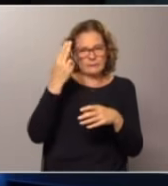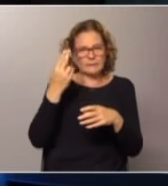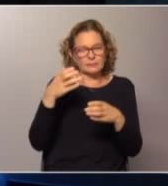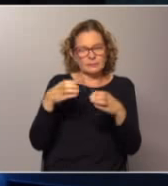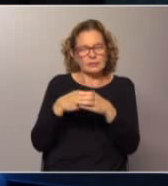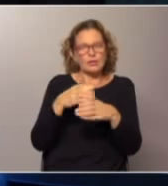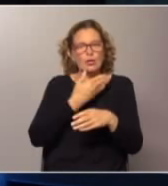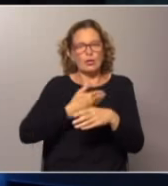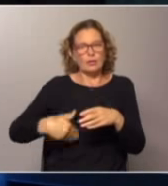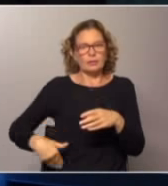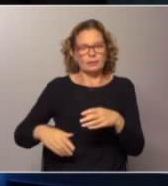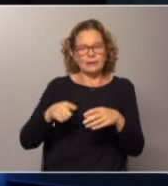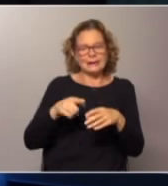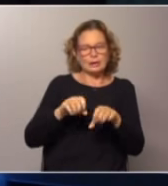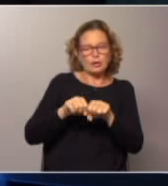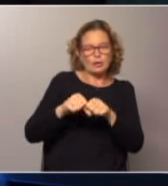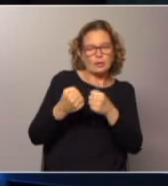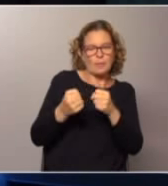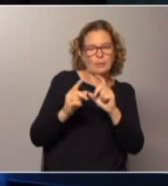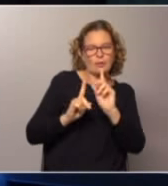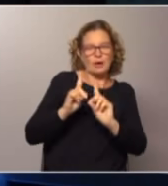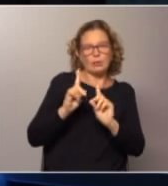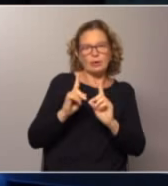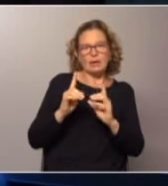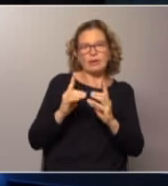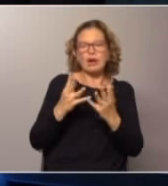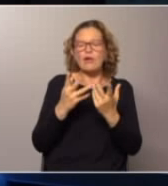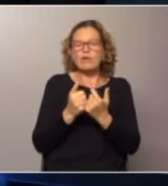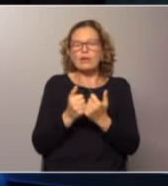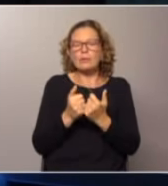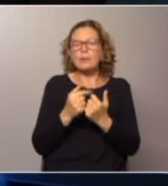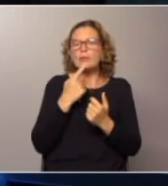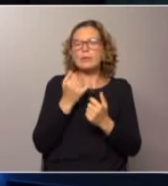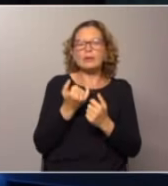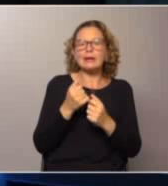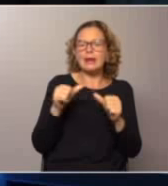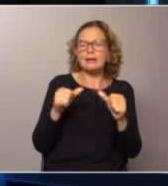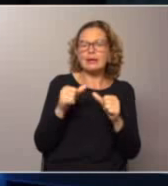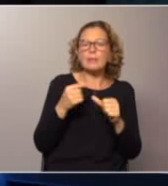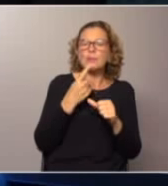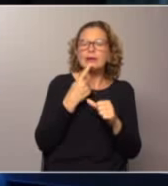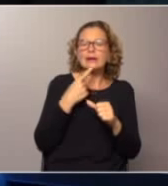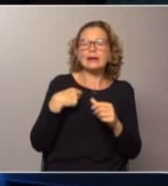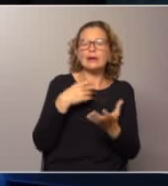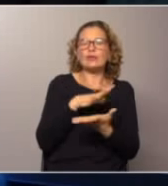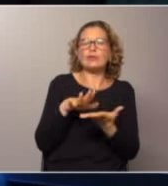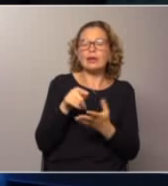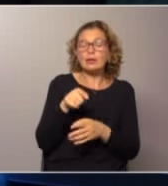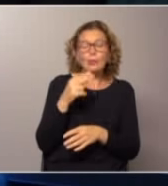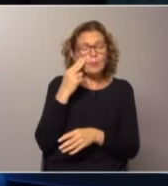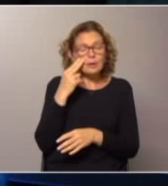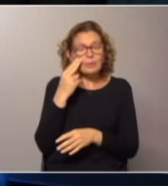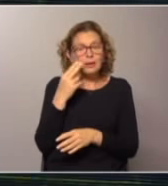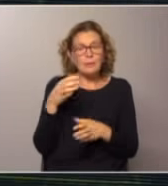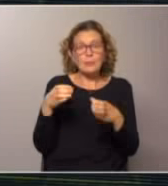partido de gobierno y ahí rompe con alguno de los mecanismos de los músculos que le permiten hacer política en la sociedad eso es un problema porque